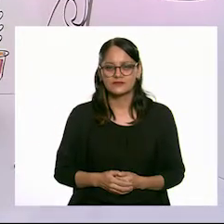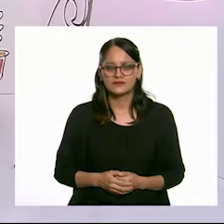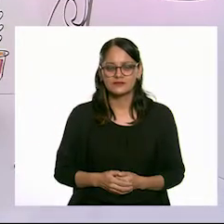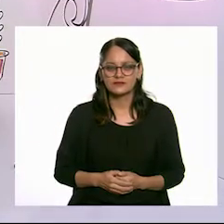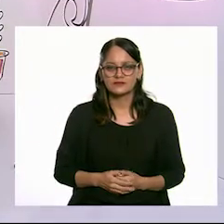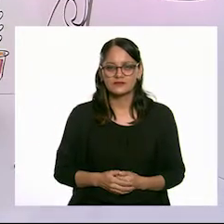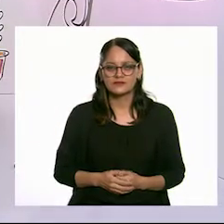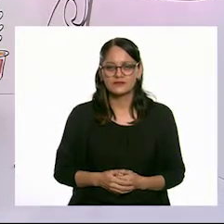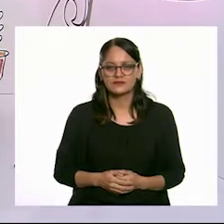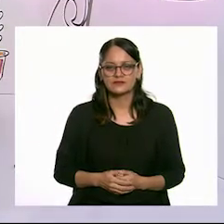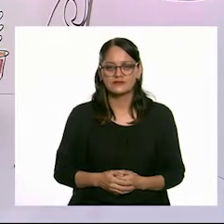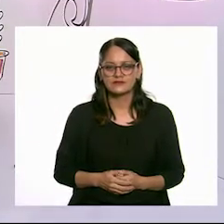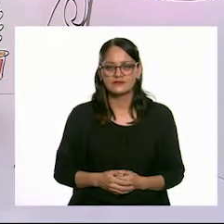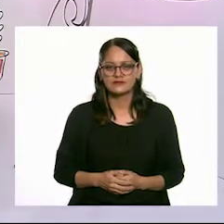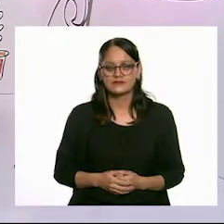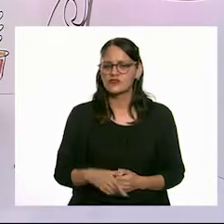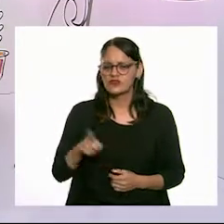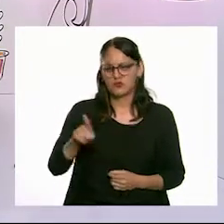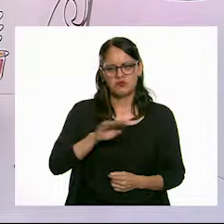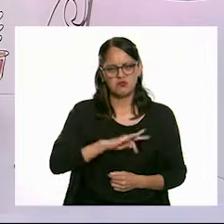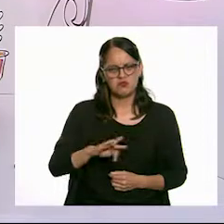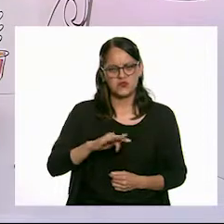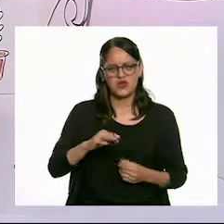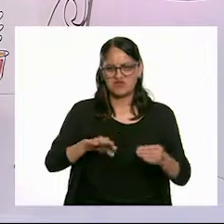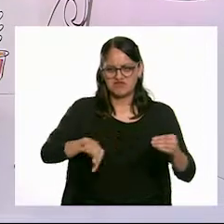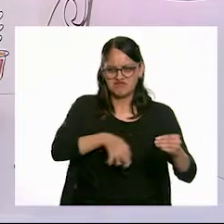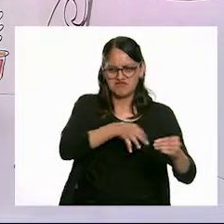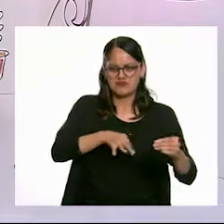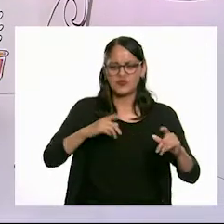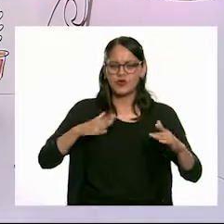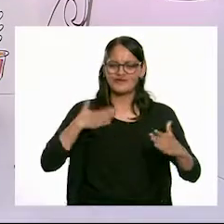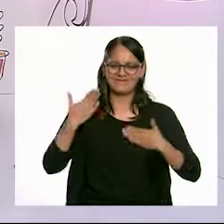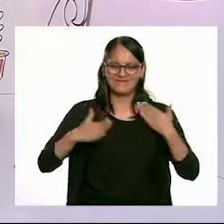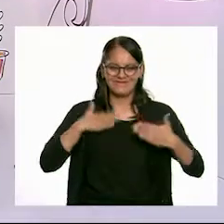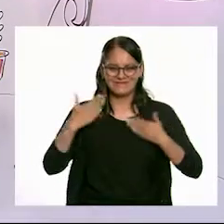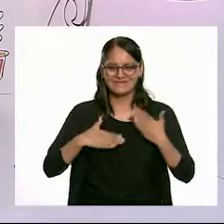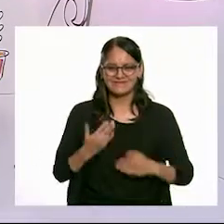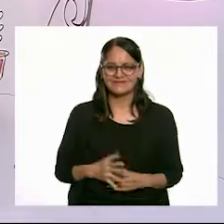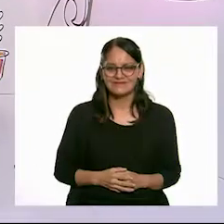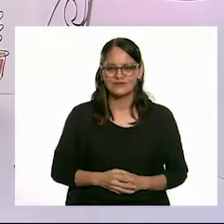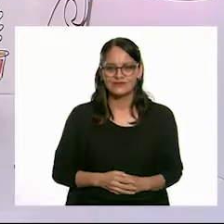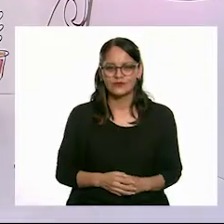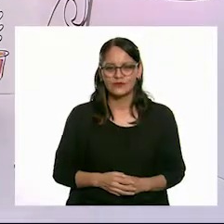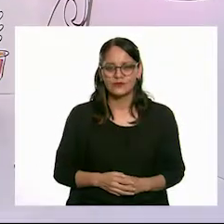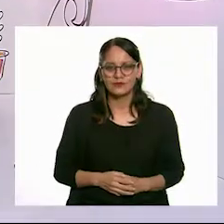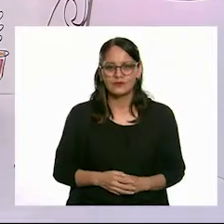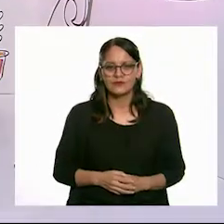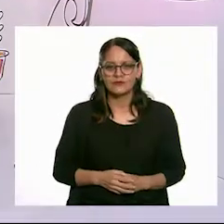Te puedes divertir mucho con el contrabajo.